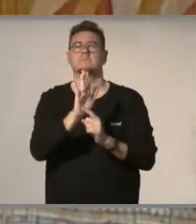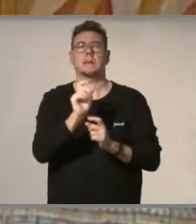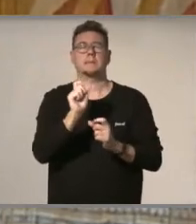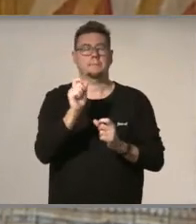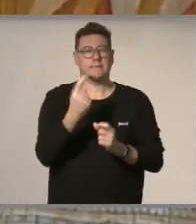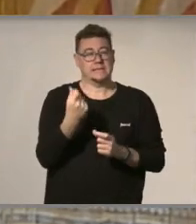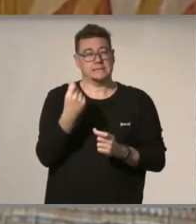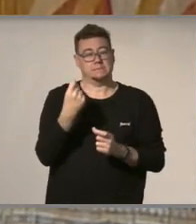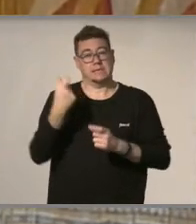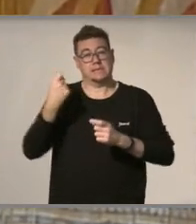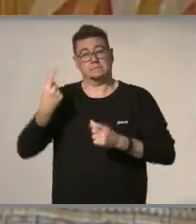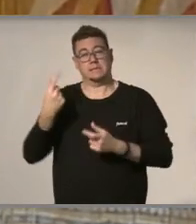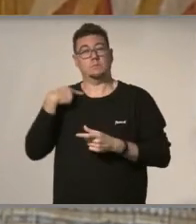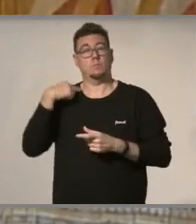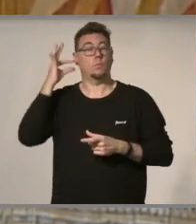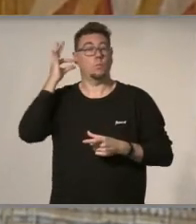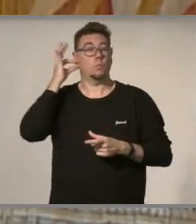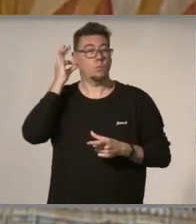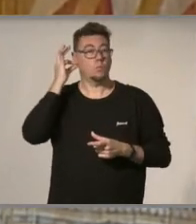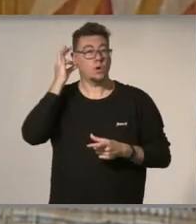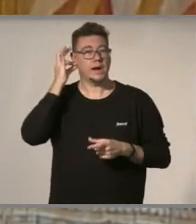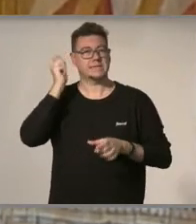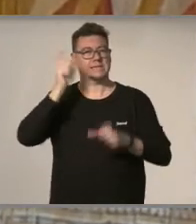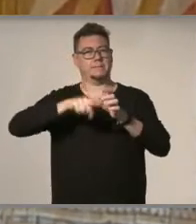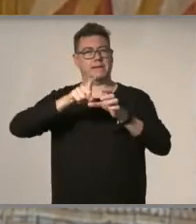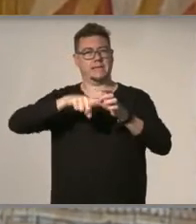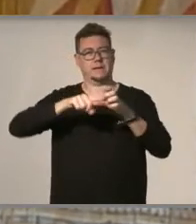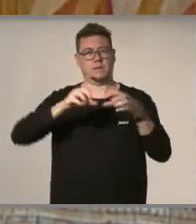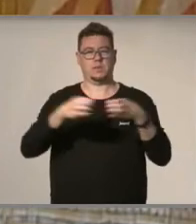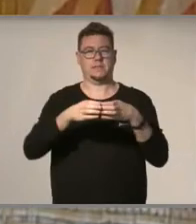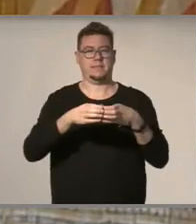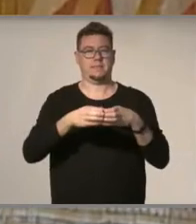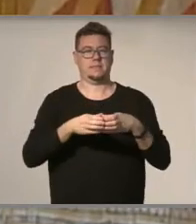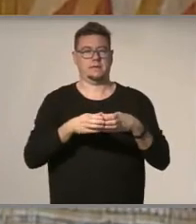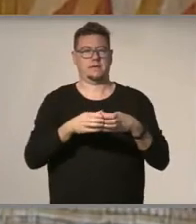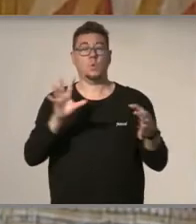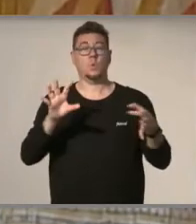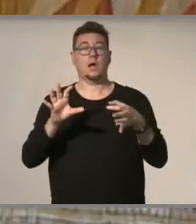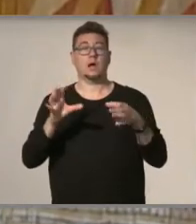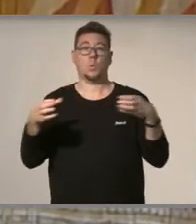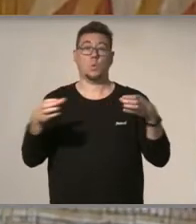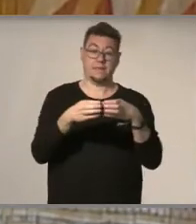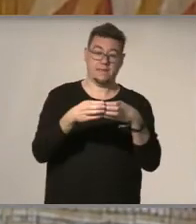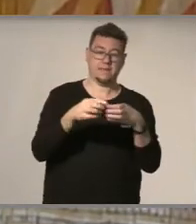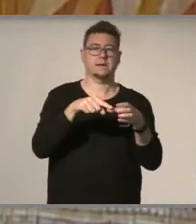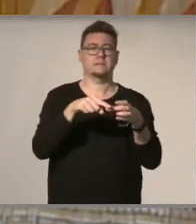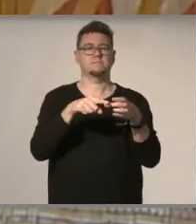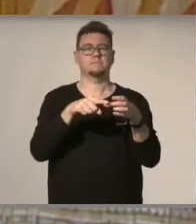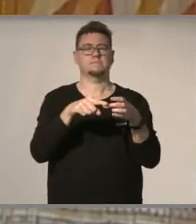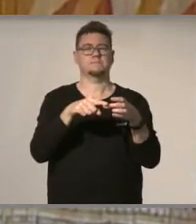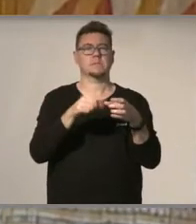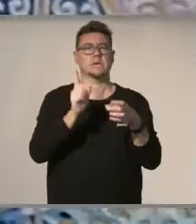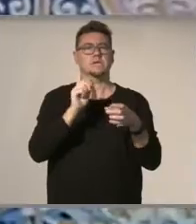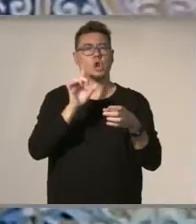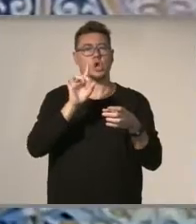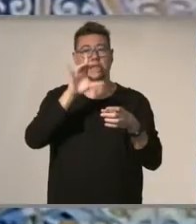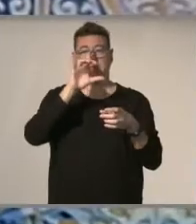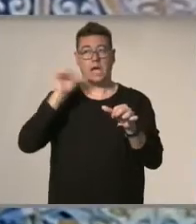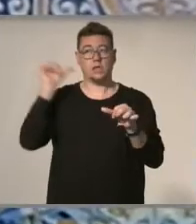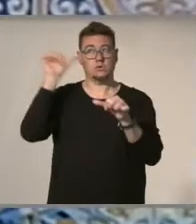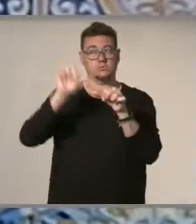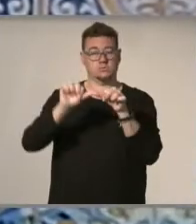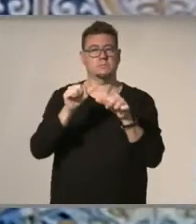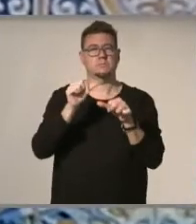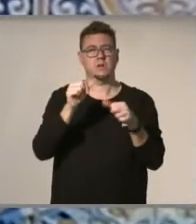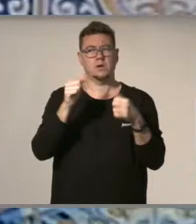miles de hombres y mujeres que componen esta unidad. Una unidad que solo tiene 15 años de vida, pero